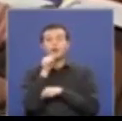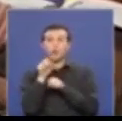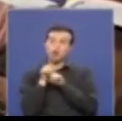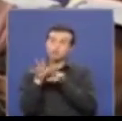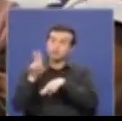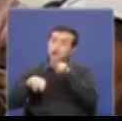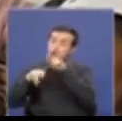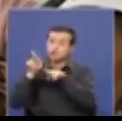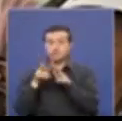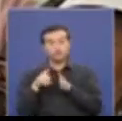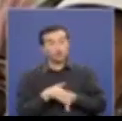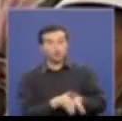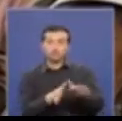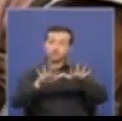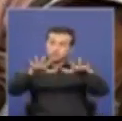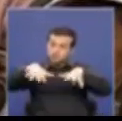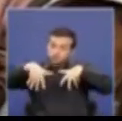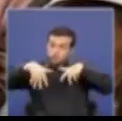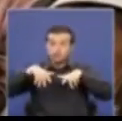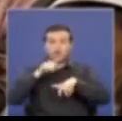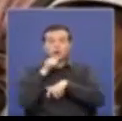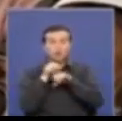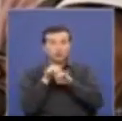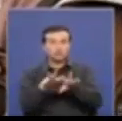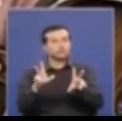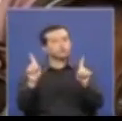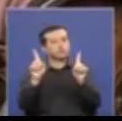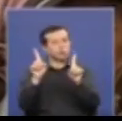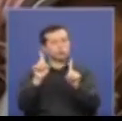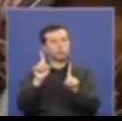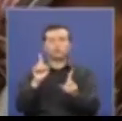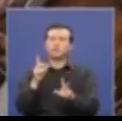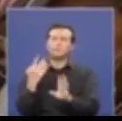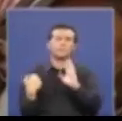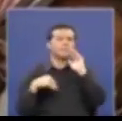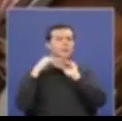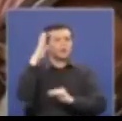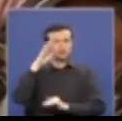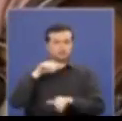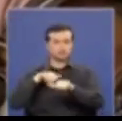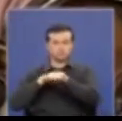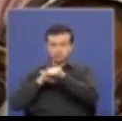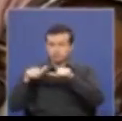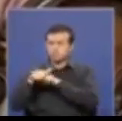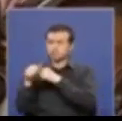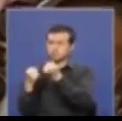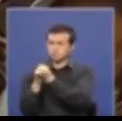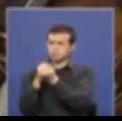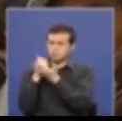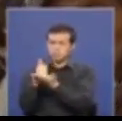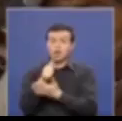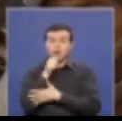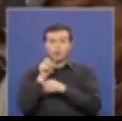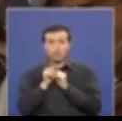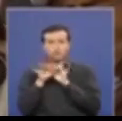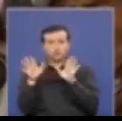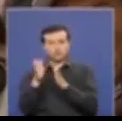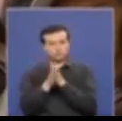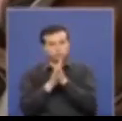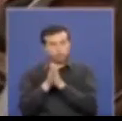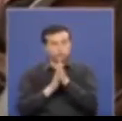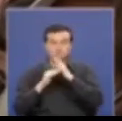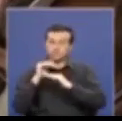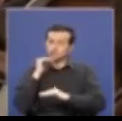riego y los canales, sino de acompañar a los productores a que aprovechen mejor el agua de riego. Y en